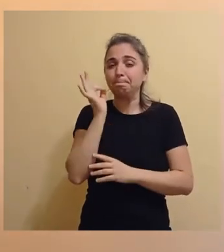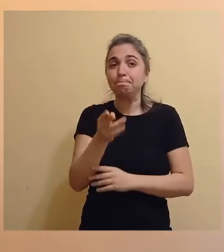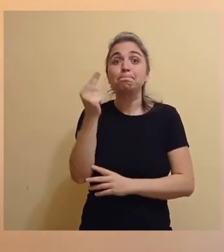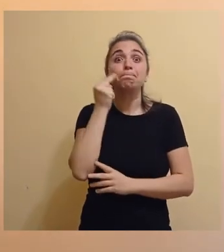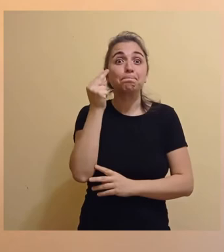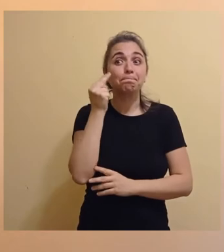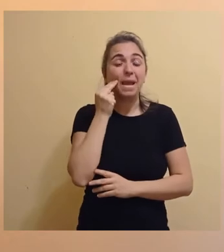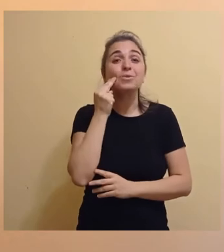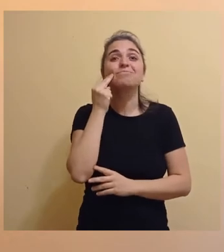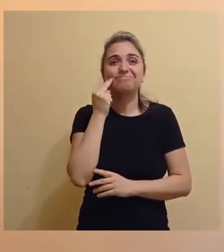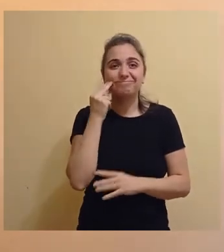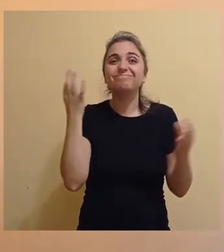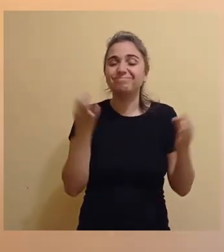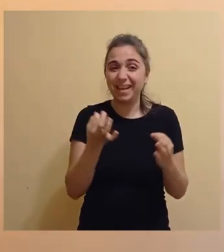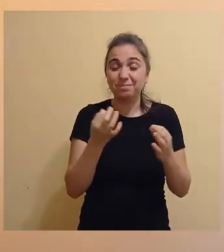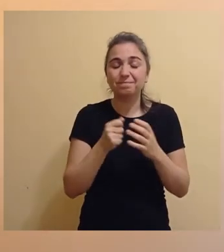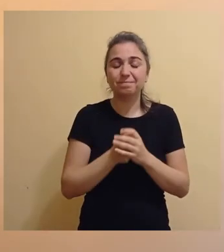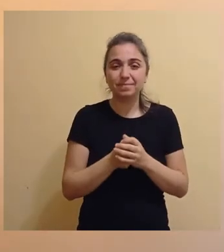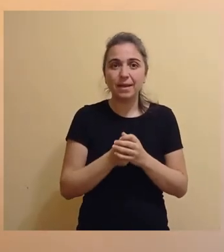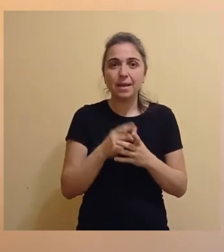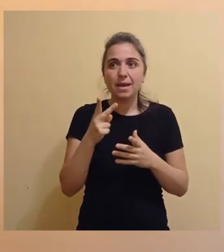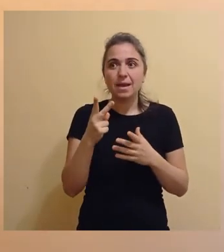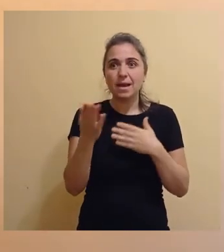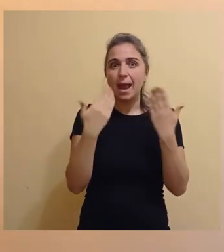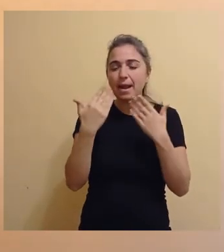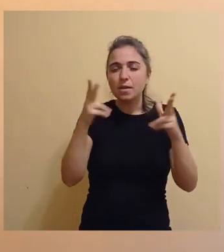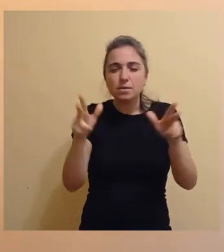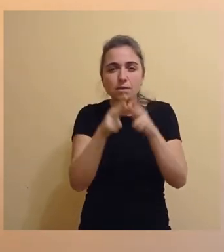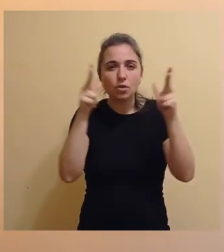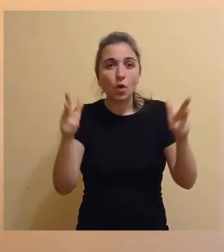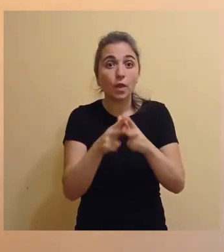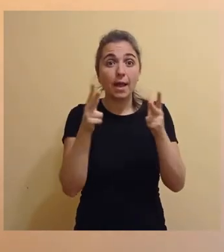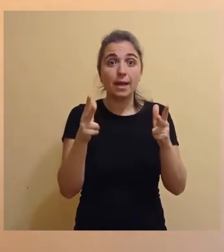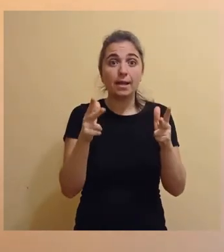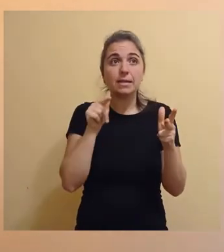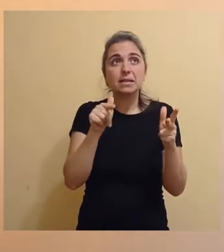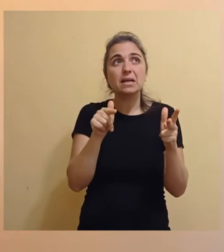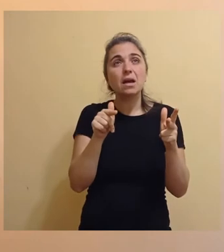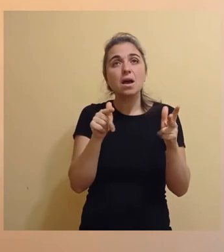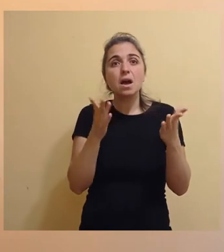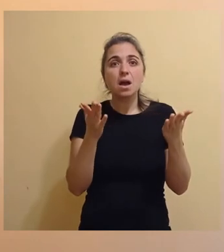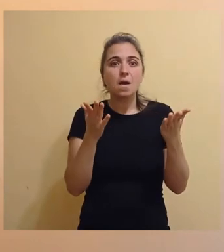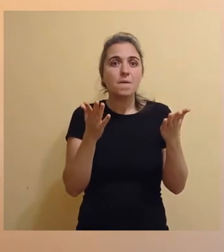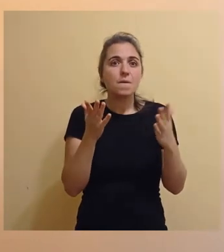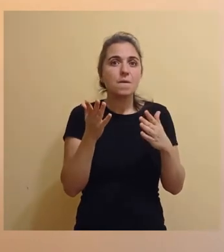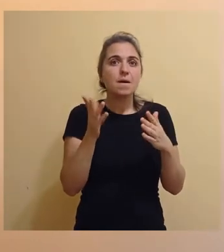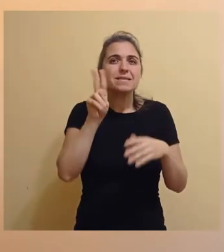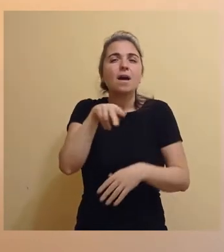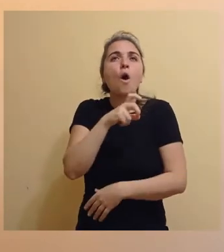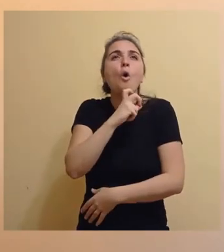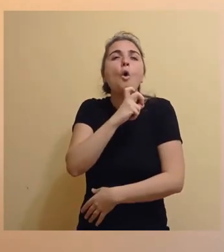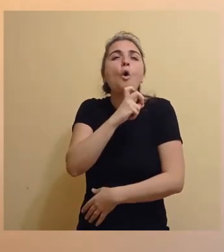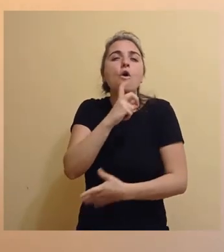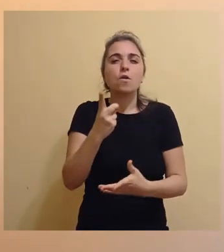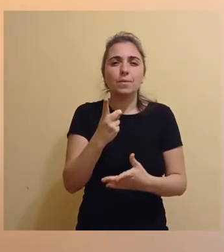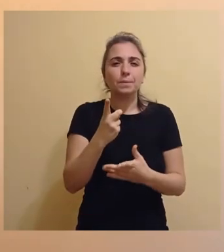Lo que pasa es que efectivamente este miedo, ¿no? Al final lo que hace es que, bueno, las relaciones sociales pues sean como